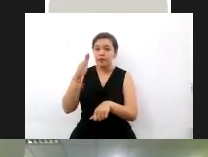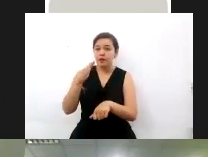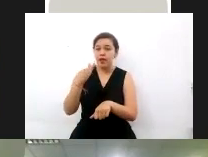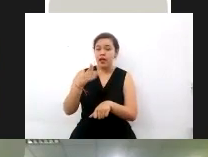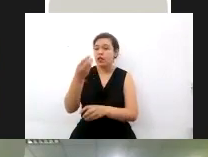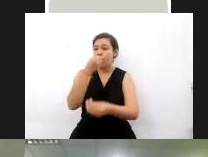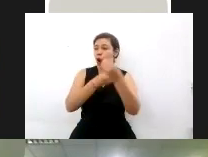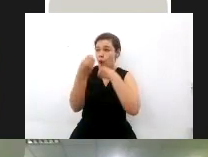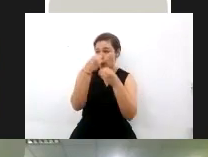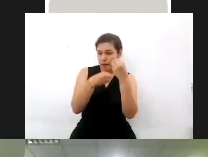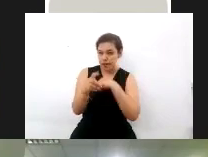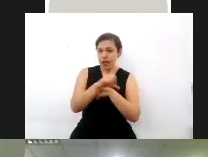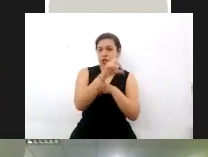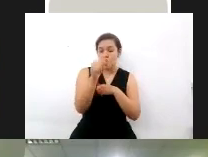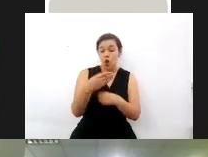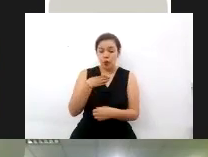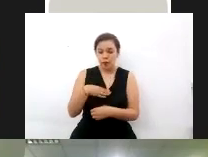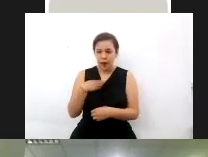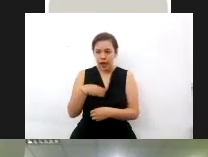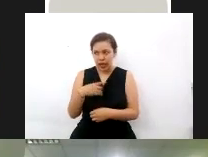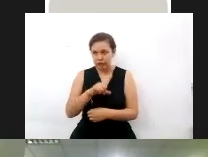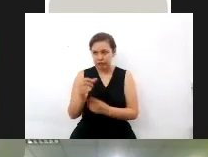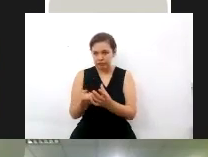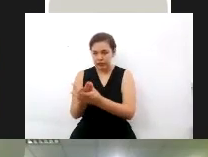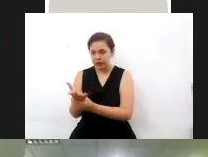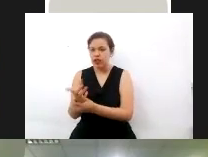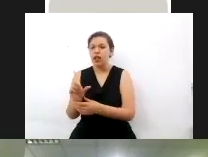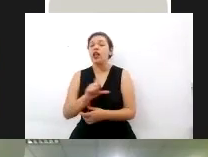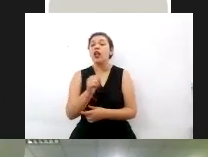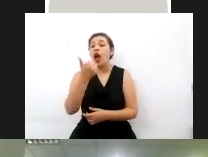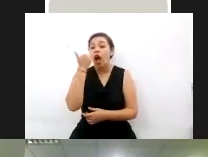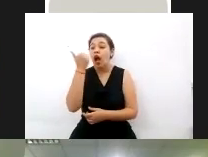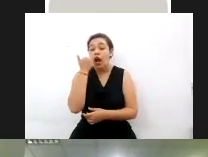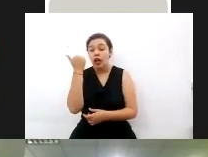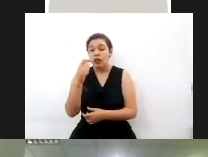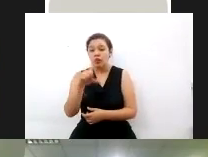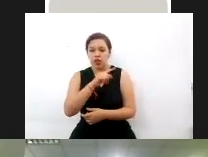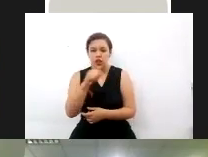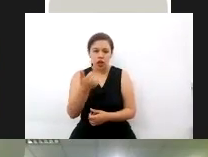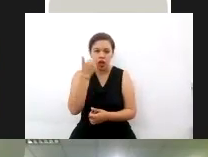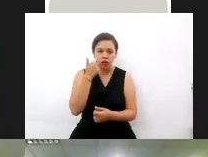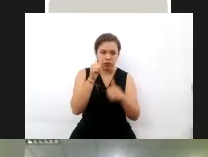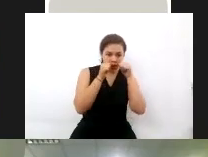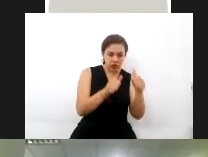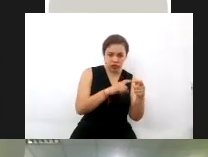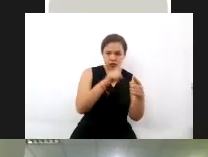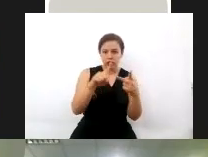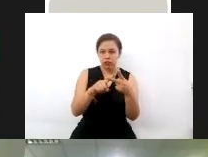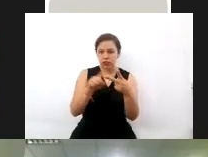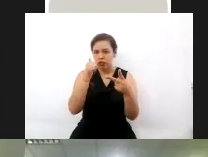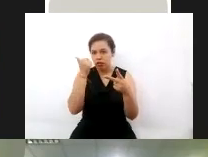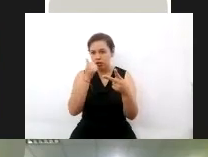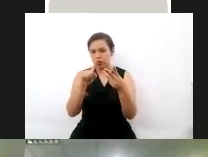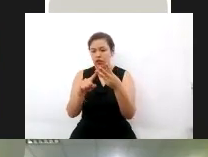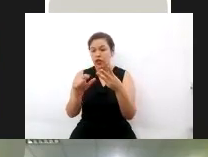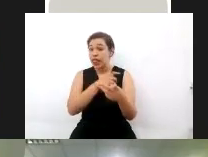comer, después de ir al baño. Si ustedes atienden a un alumno y luego a otro alumno y luego a otro alumno, tendrán que estar haciendo